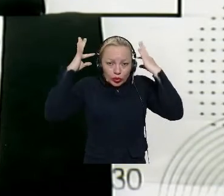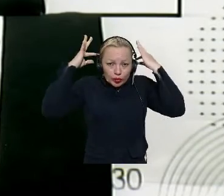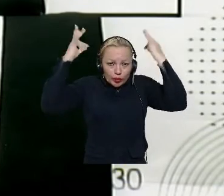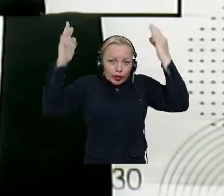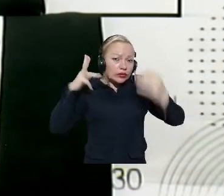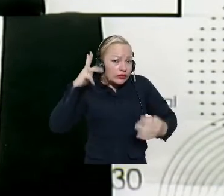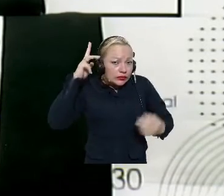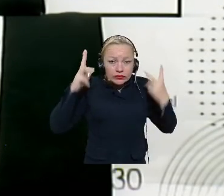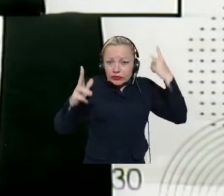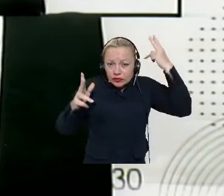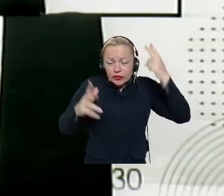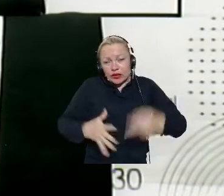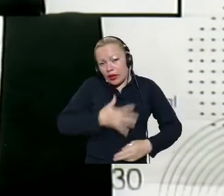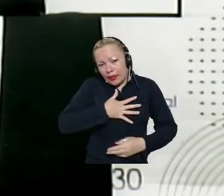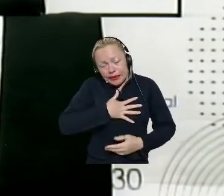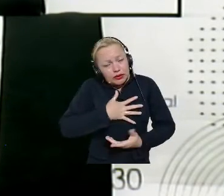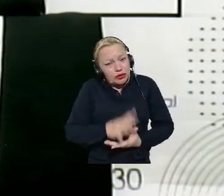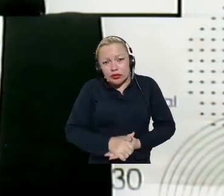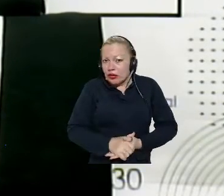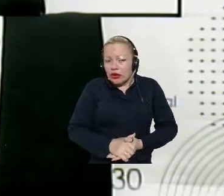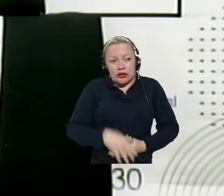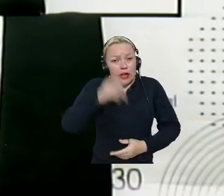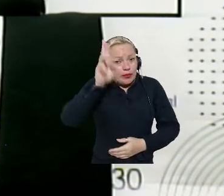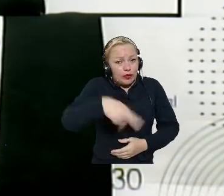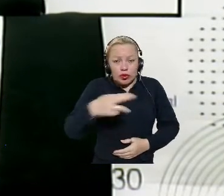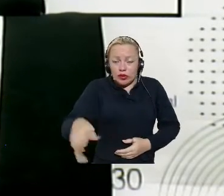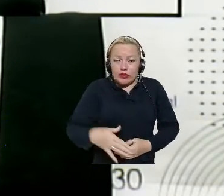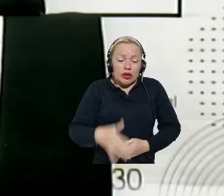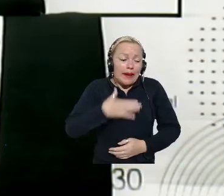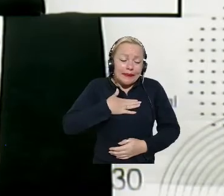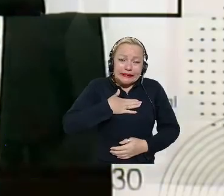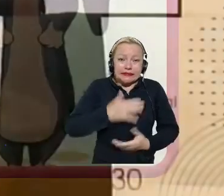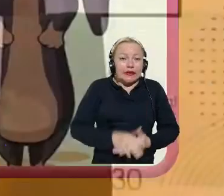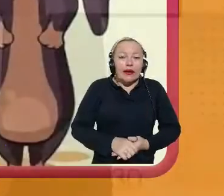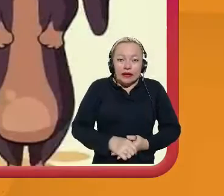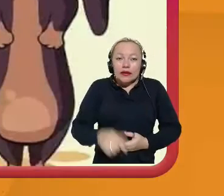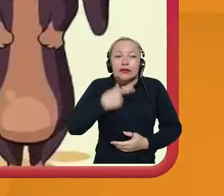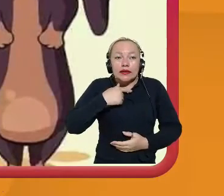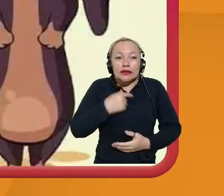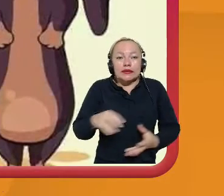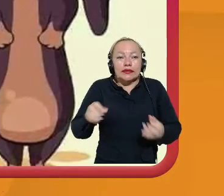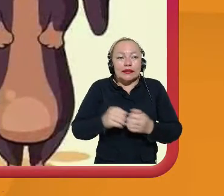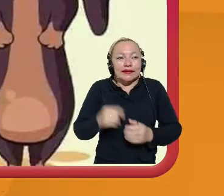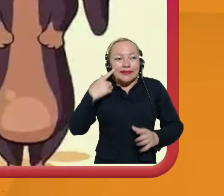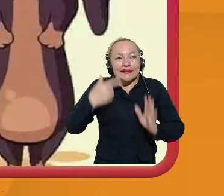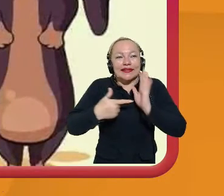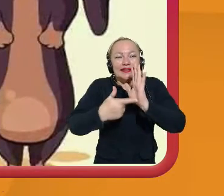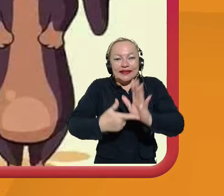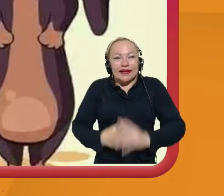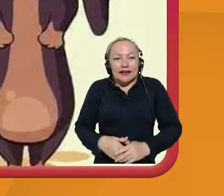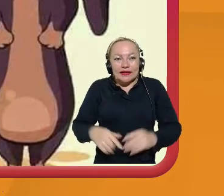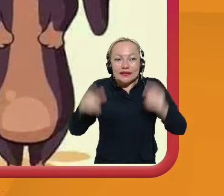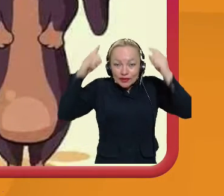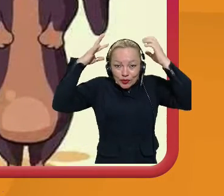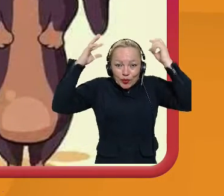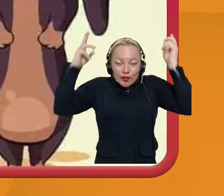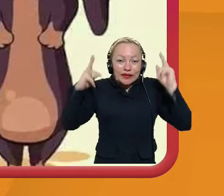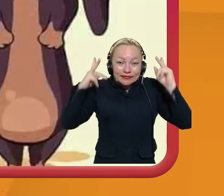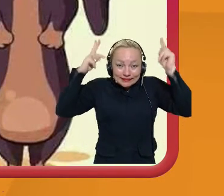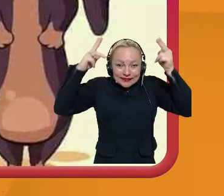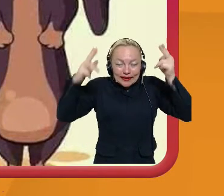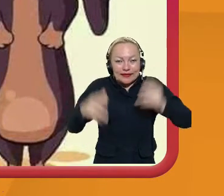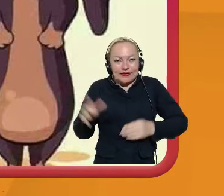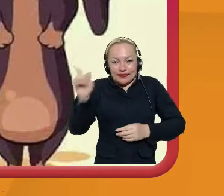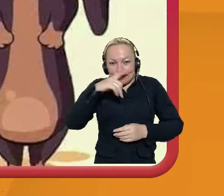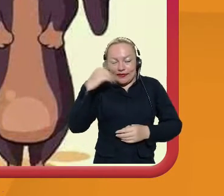Y bueno, esto en sí no debería. Eso, de eso se tratan las imágenes. El dueño de ese Doberman que le cortaron las orejas le hicieron lo mismo, a ver cómo se